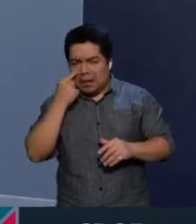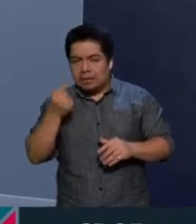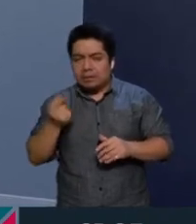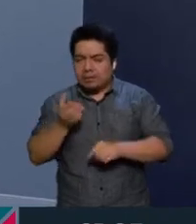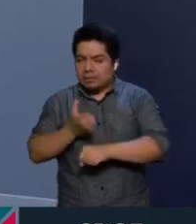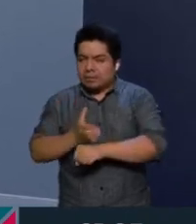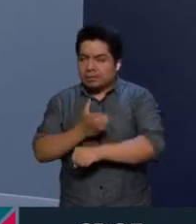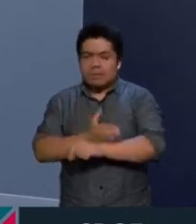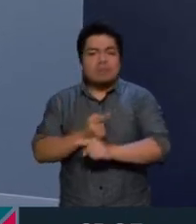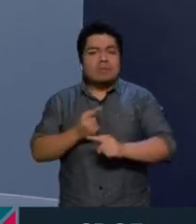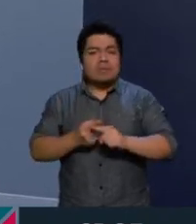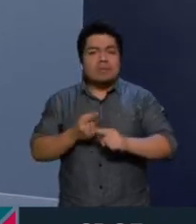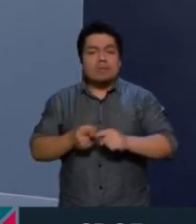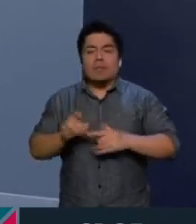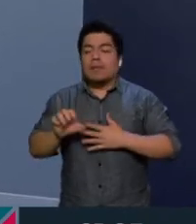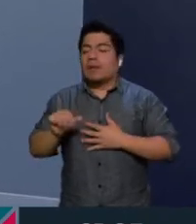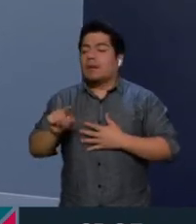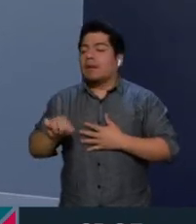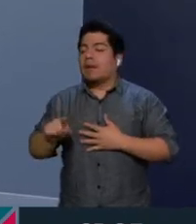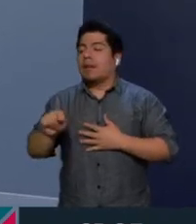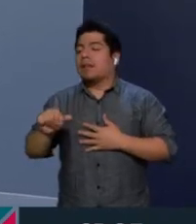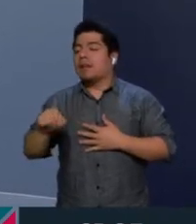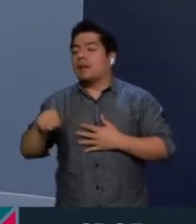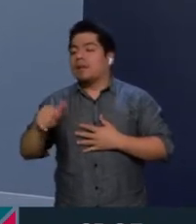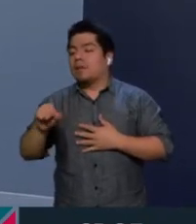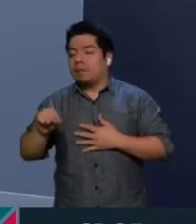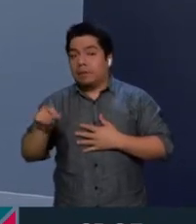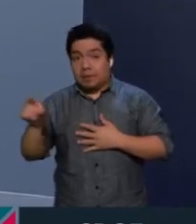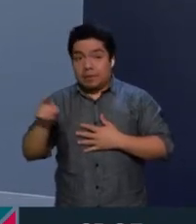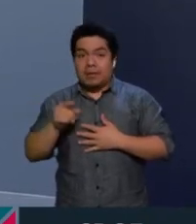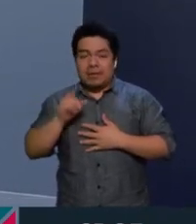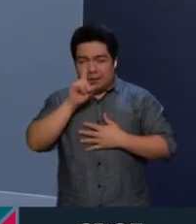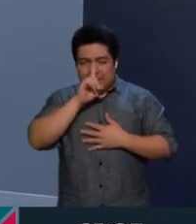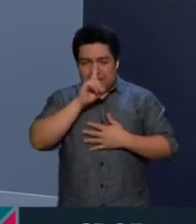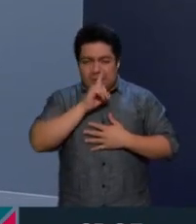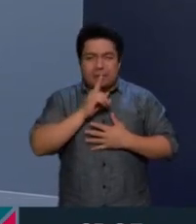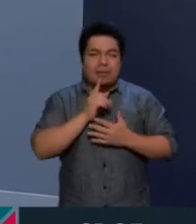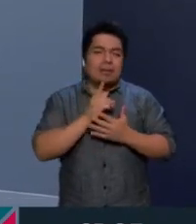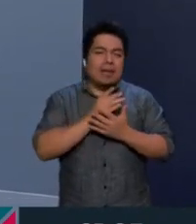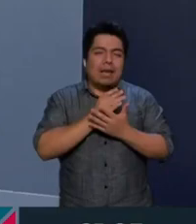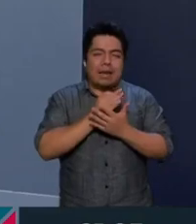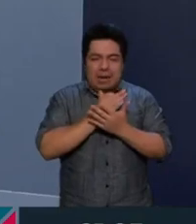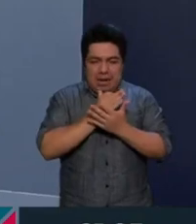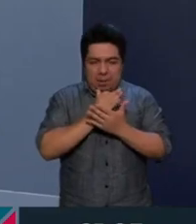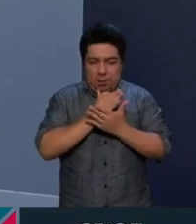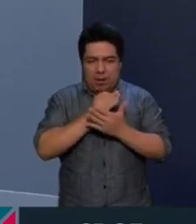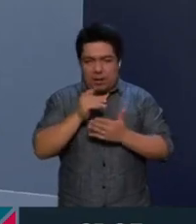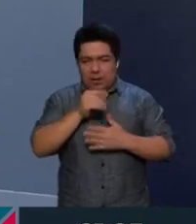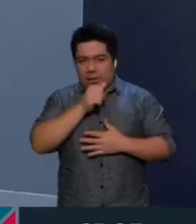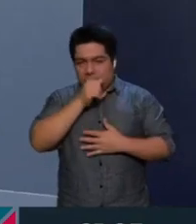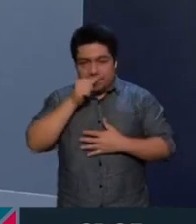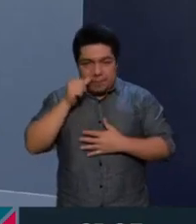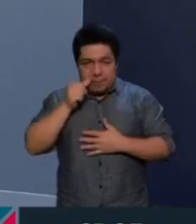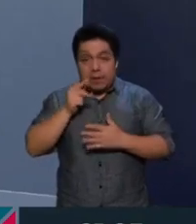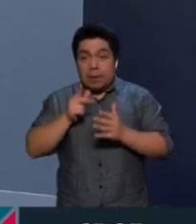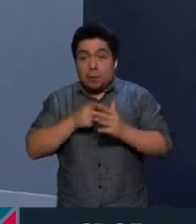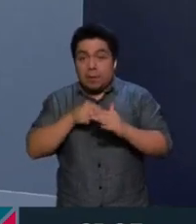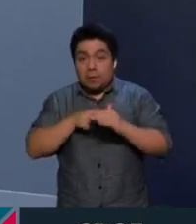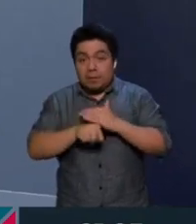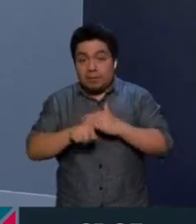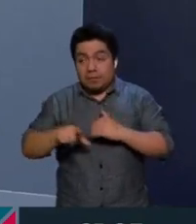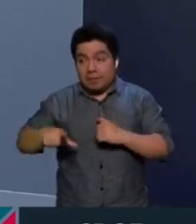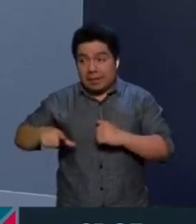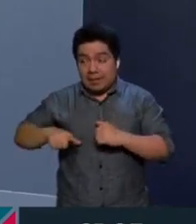encuentra con nosotros Enrique Tamayo, el concejal por Morena de la Alcaldía Benito Juárez, que de nueva cuenta ha denunciado que el gobierno